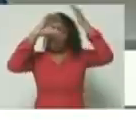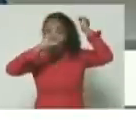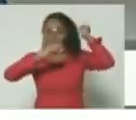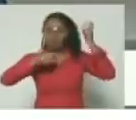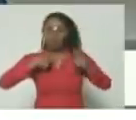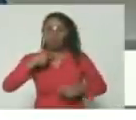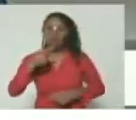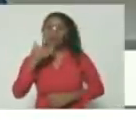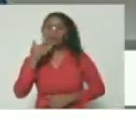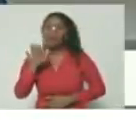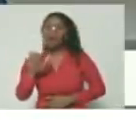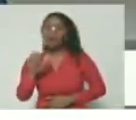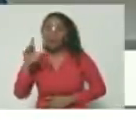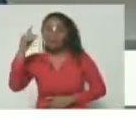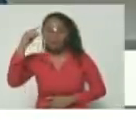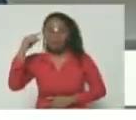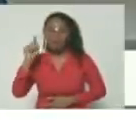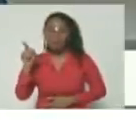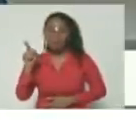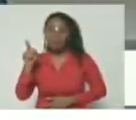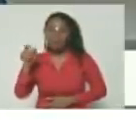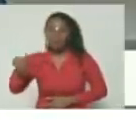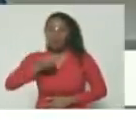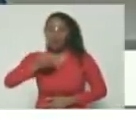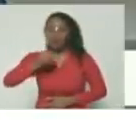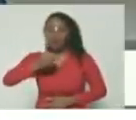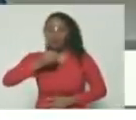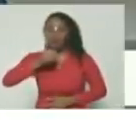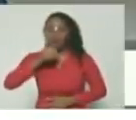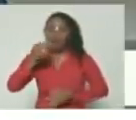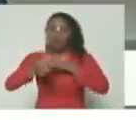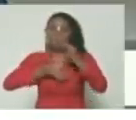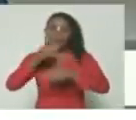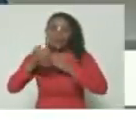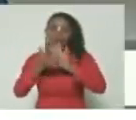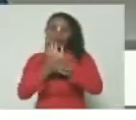en los próximos días dé una rueda de prensa.